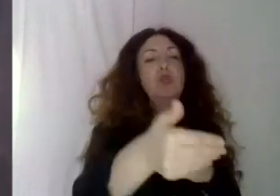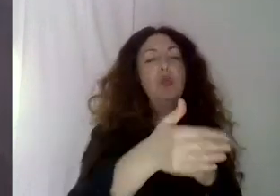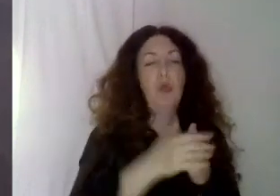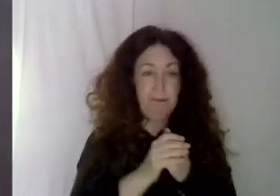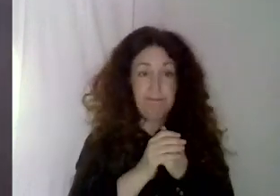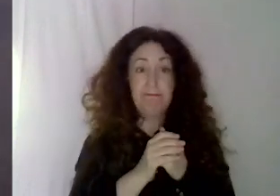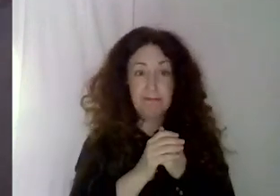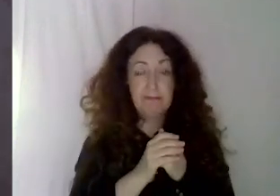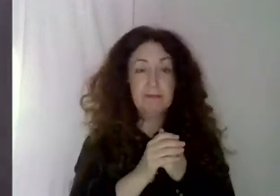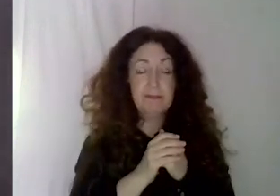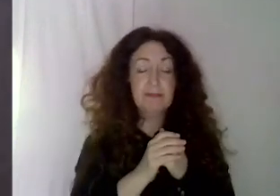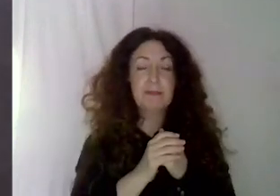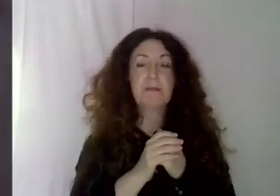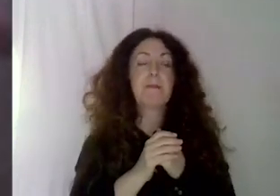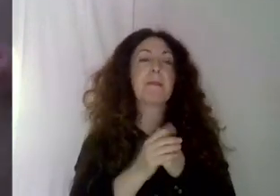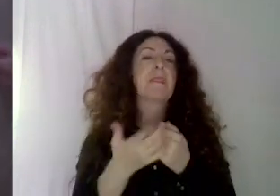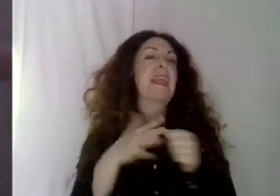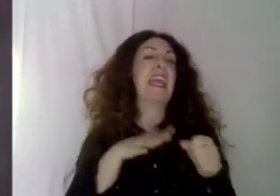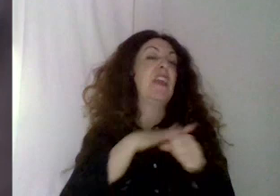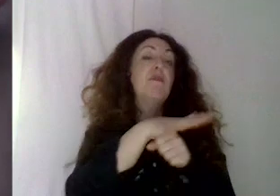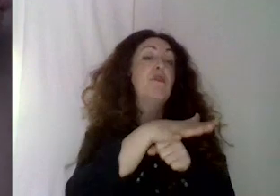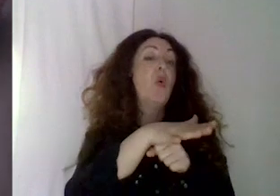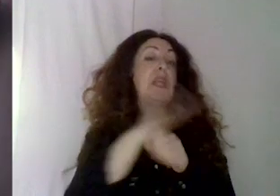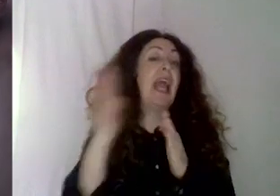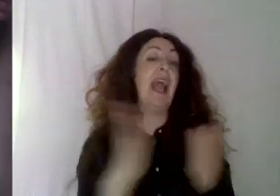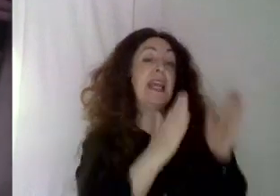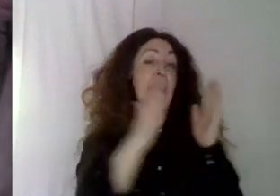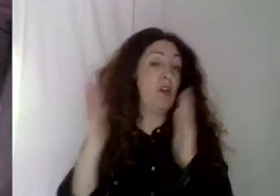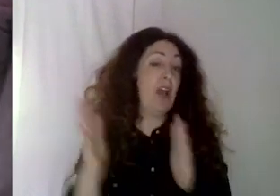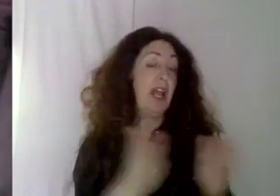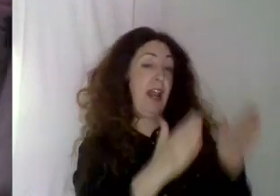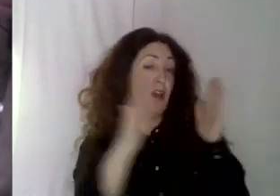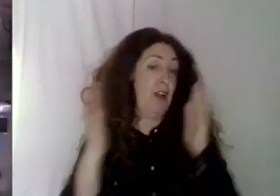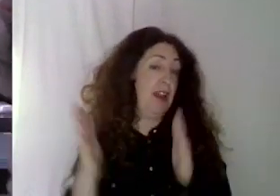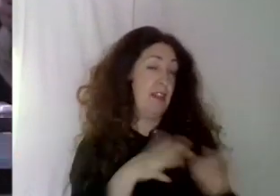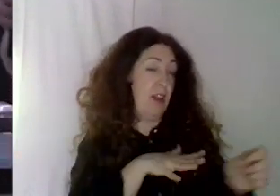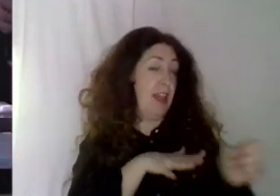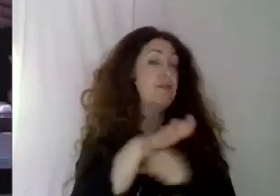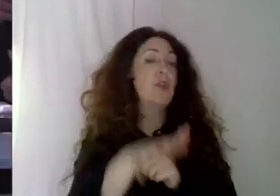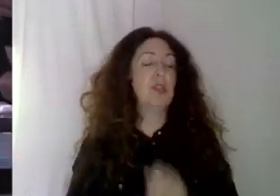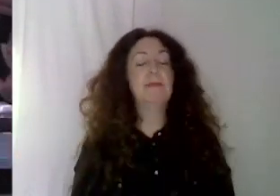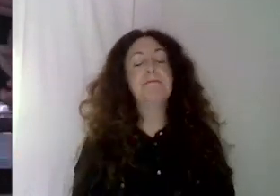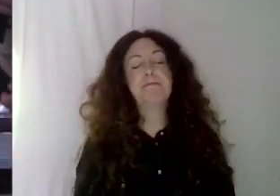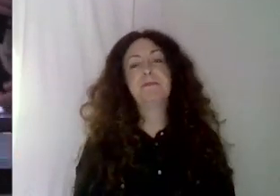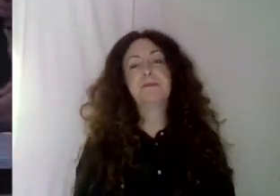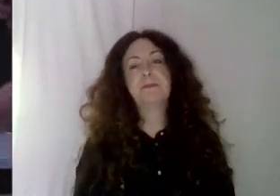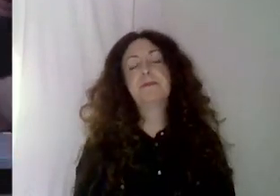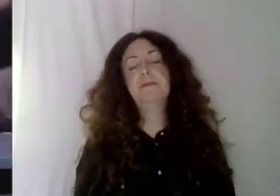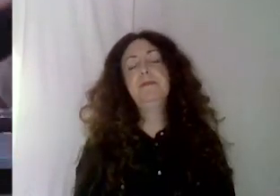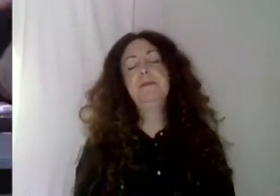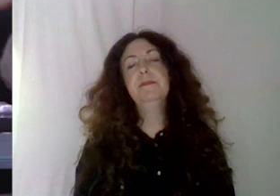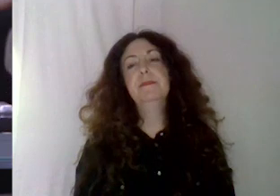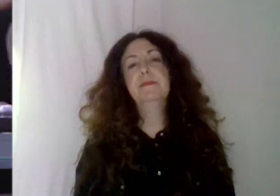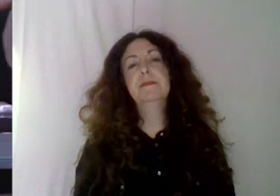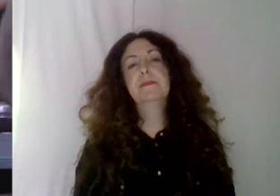esa punta de la flecha lanzada hacia el futuro y que condiciona de una manera, ¿verdad?, es decir, importante, esas generaciones